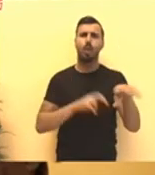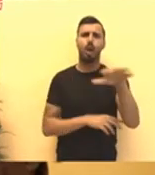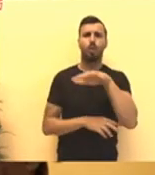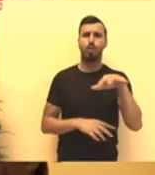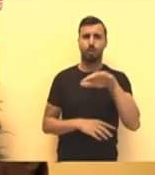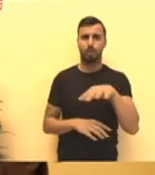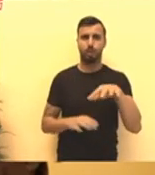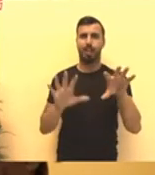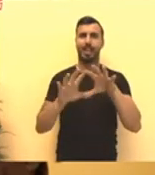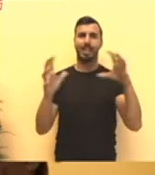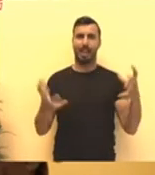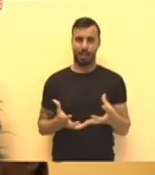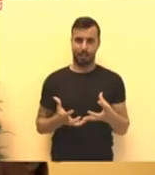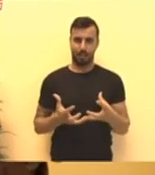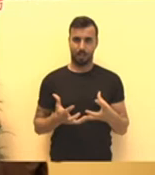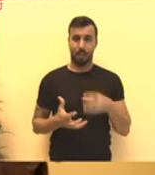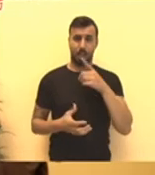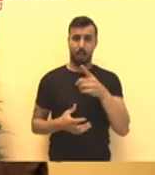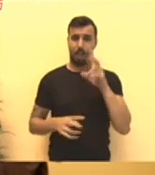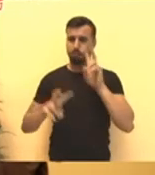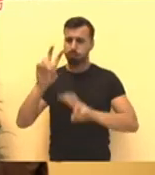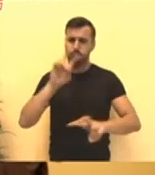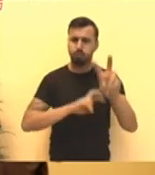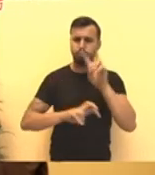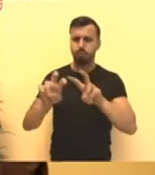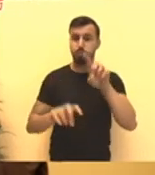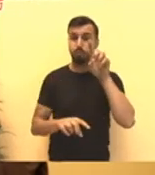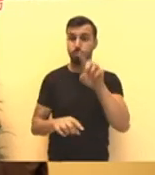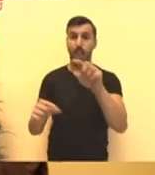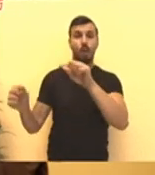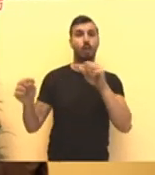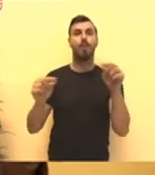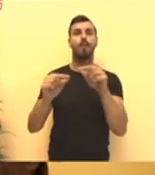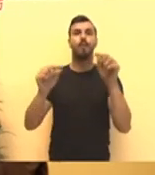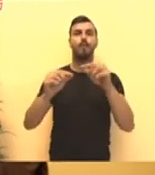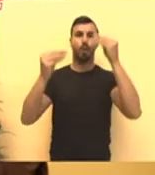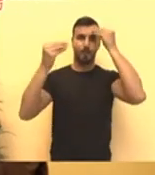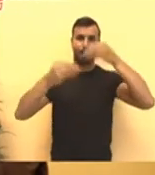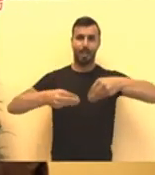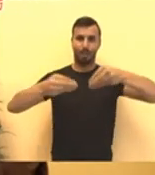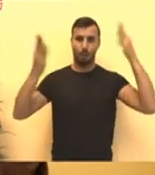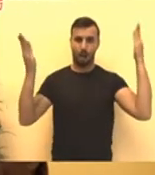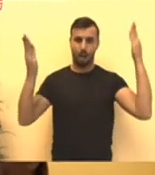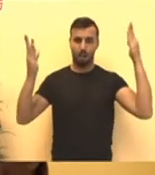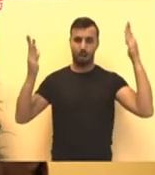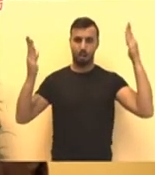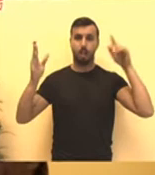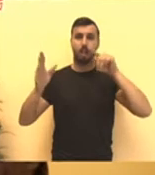tenemos página web. El Foro de Vida Independiente es un foro virtual de personas con diversidad